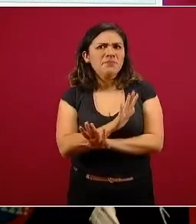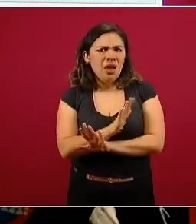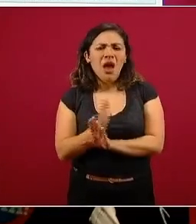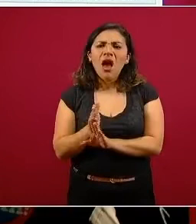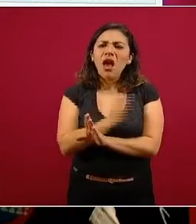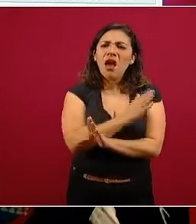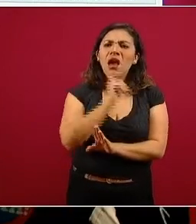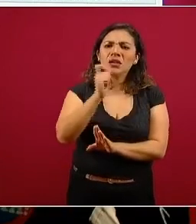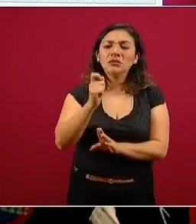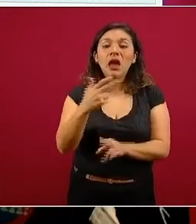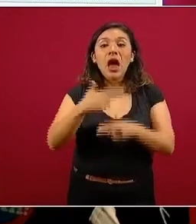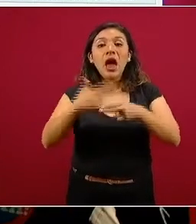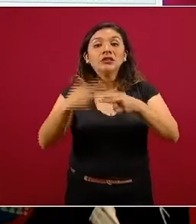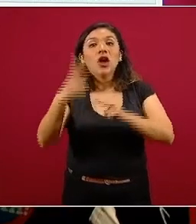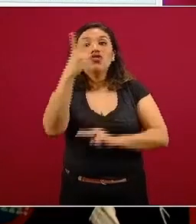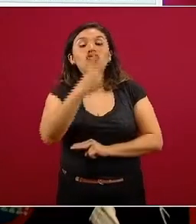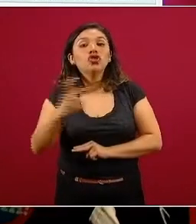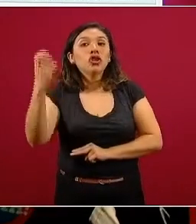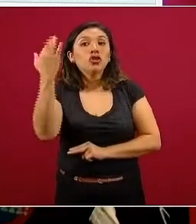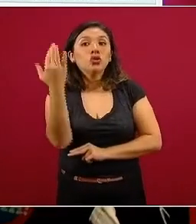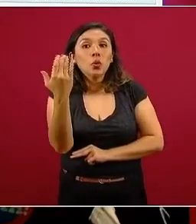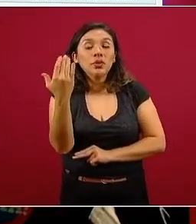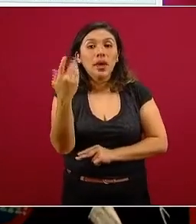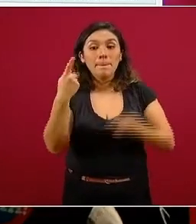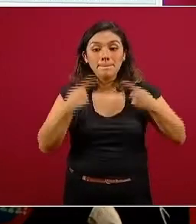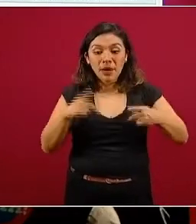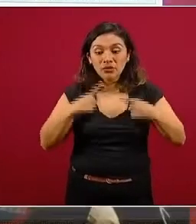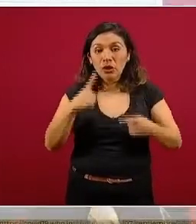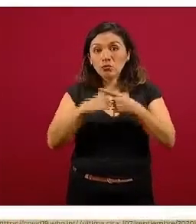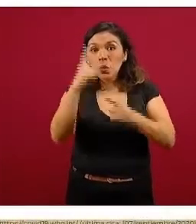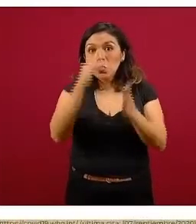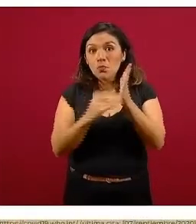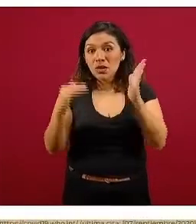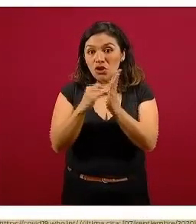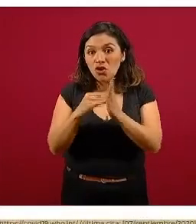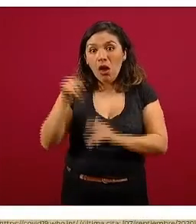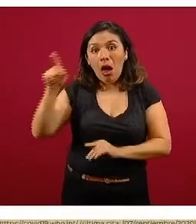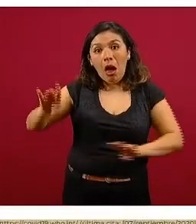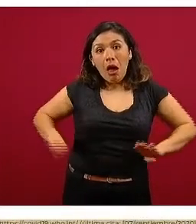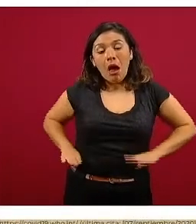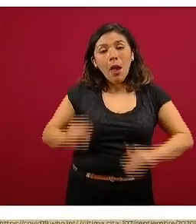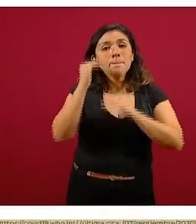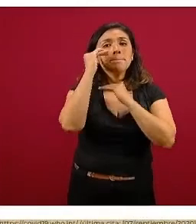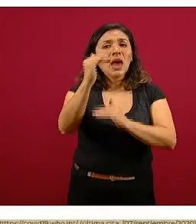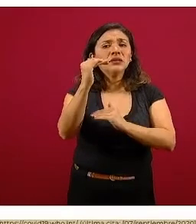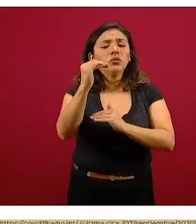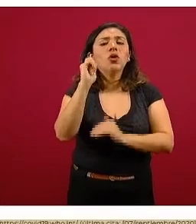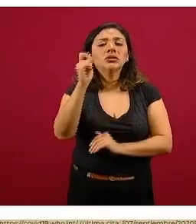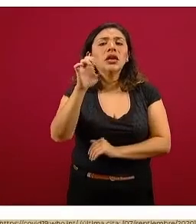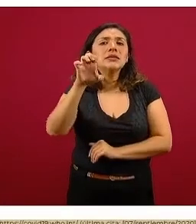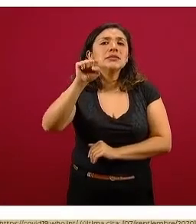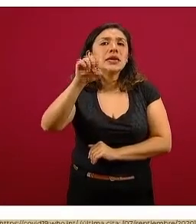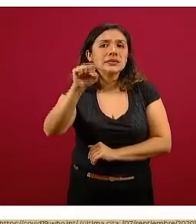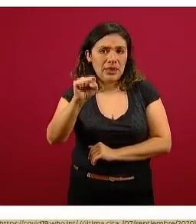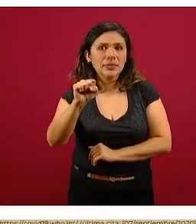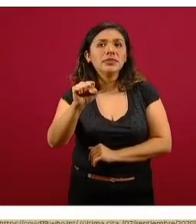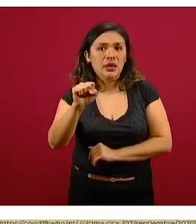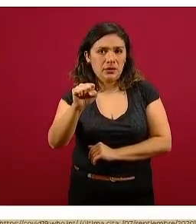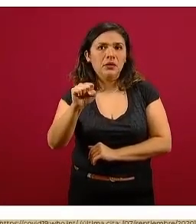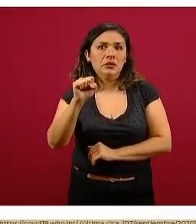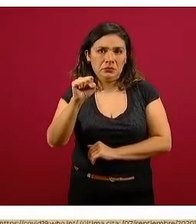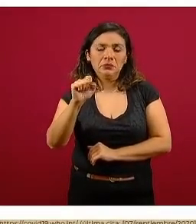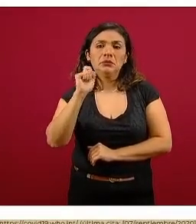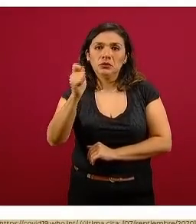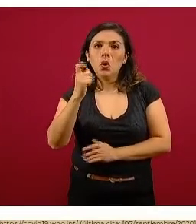era de hasta 250 casos por millón y aquí la escala máxima es de solamente 60, es una